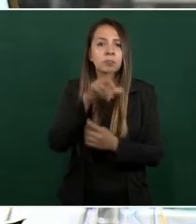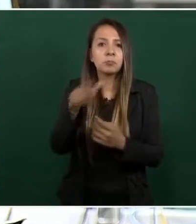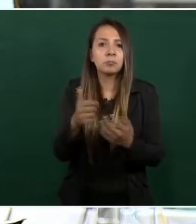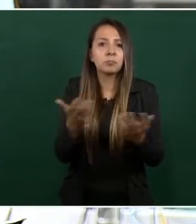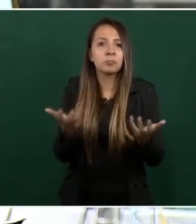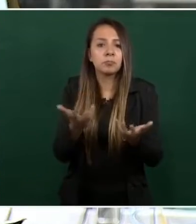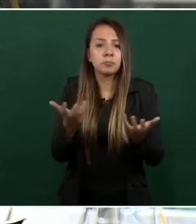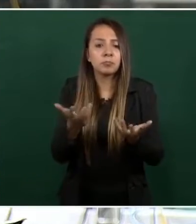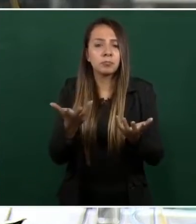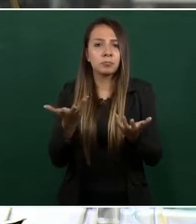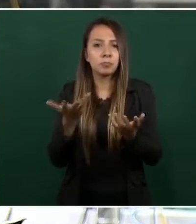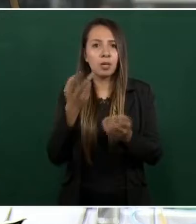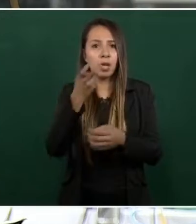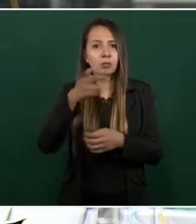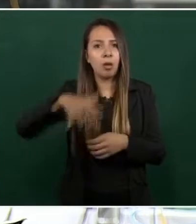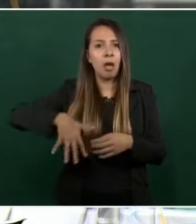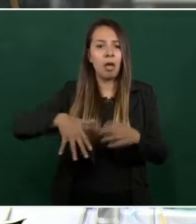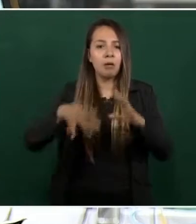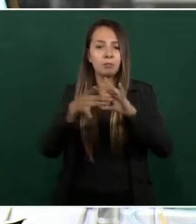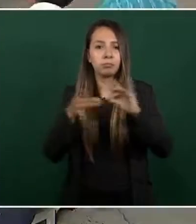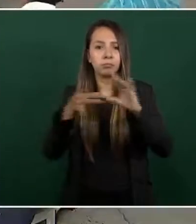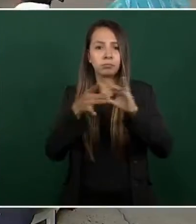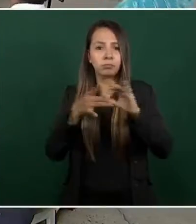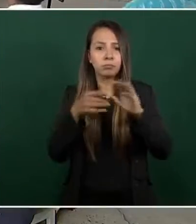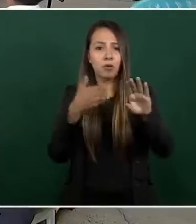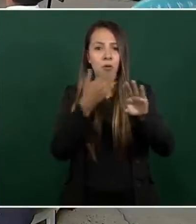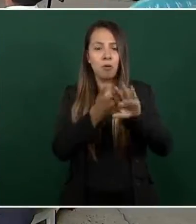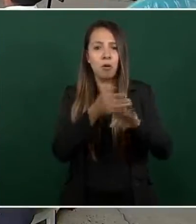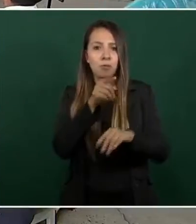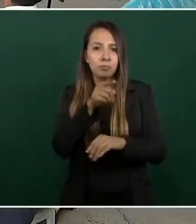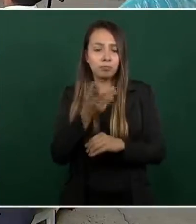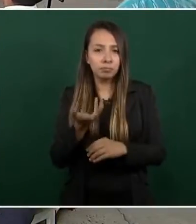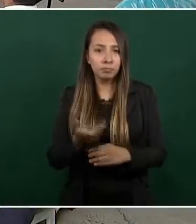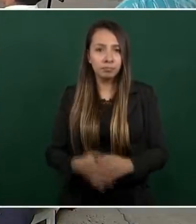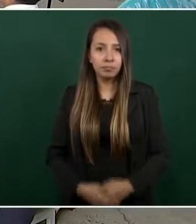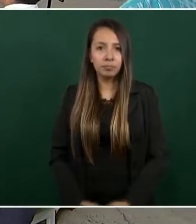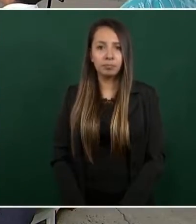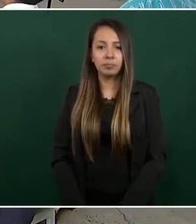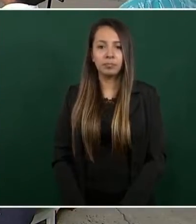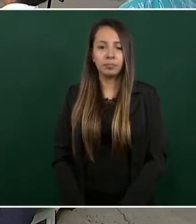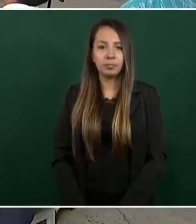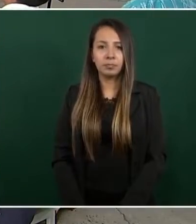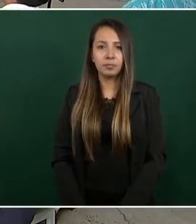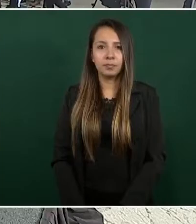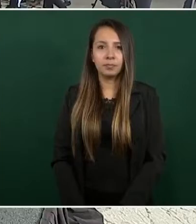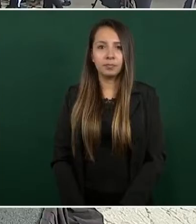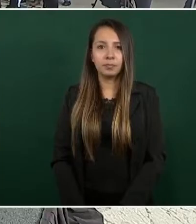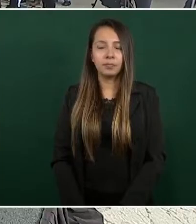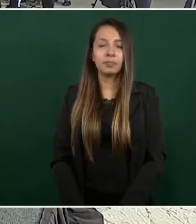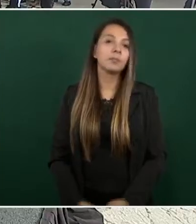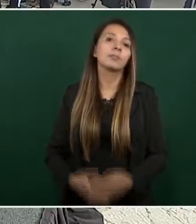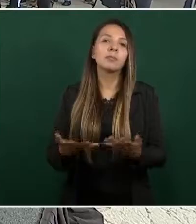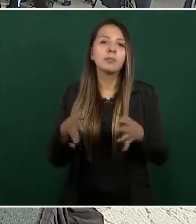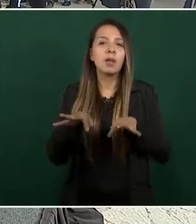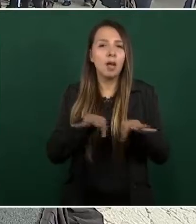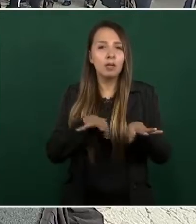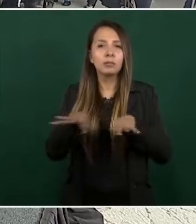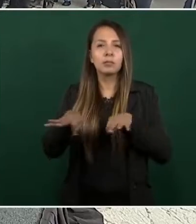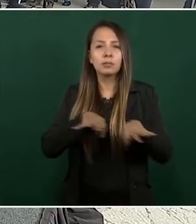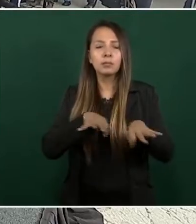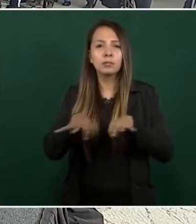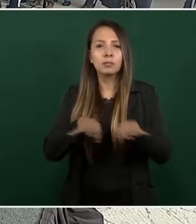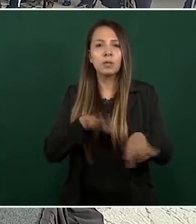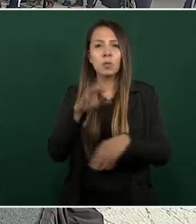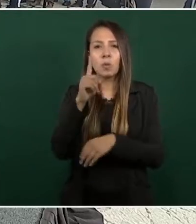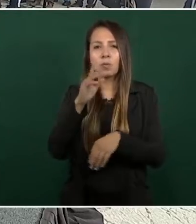esas afirmaciones que tiene en su contra? Gracias. Bueno, se está trabajando. Lo más